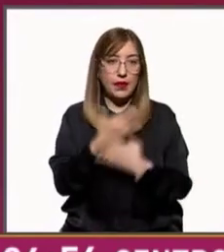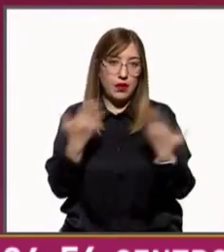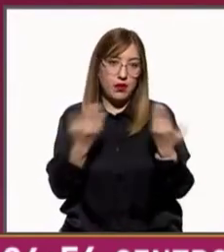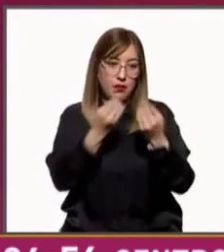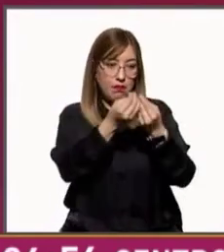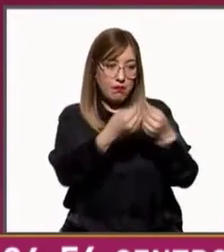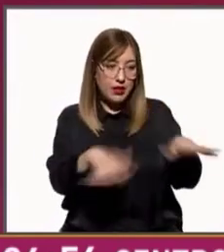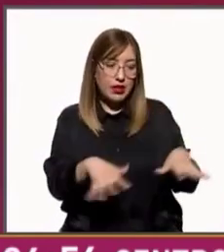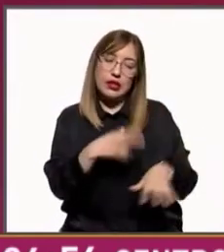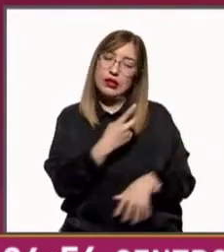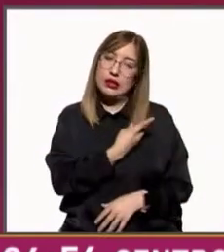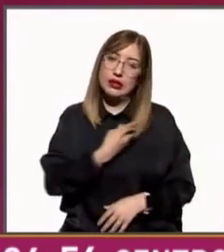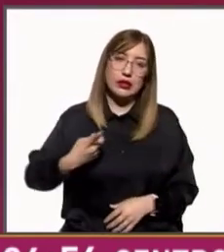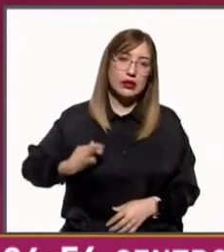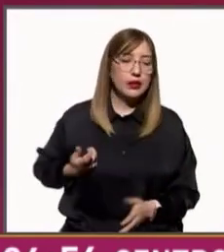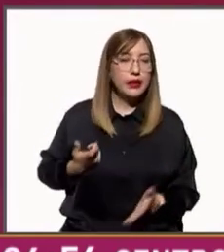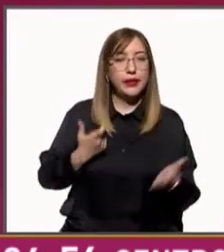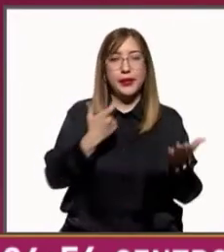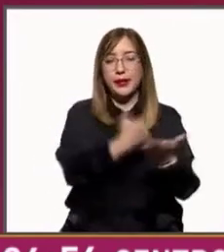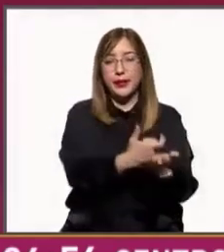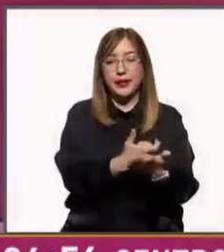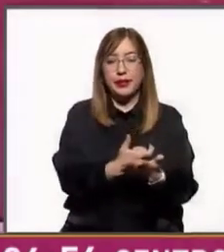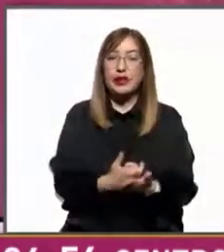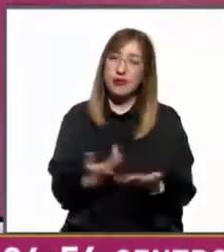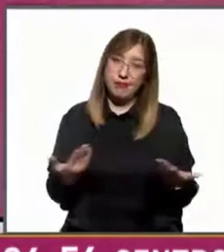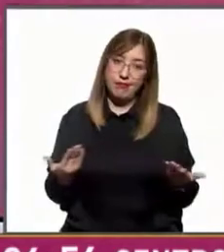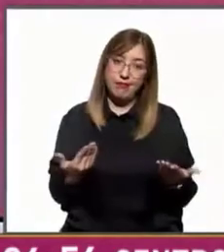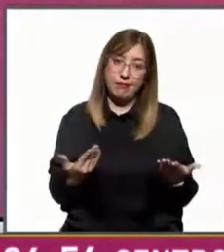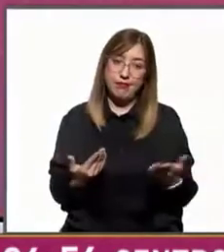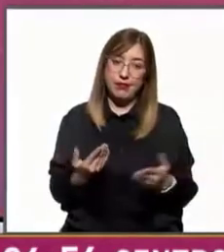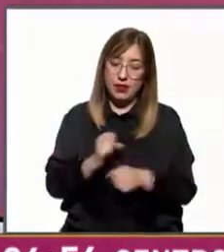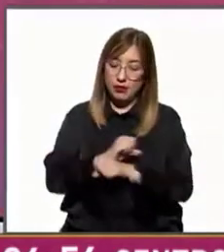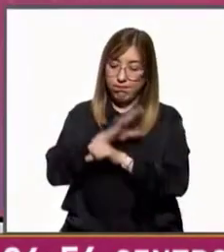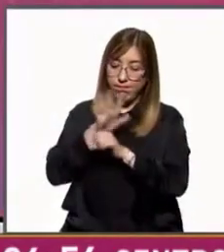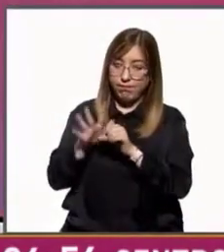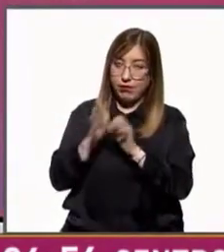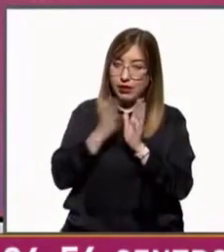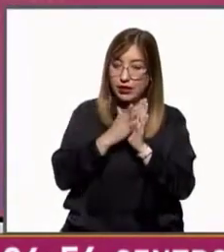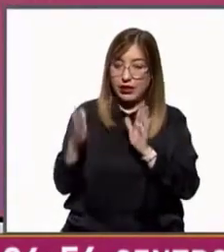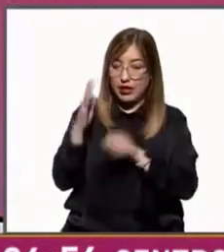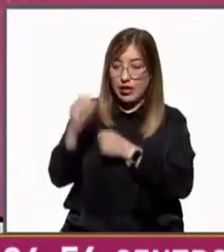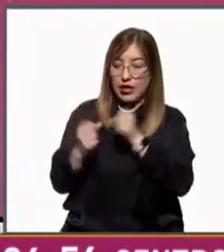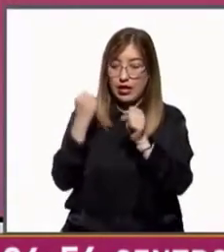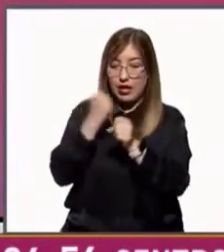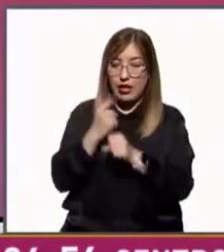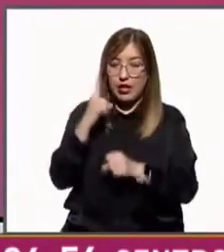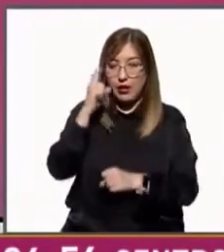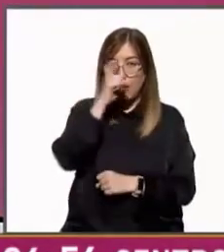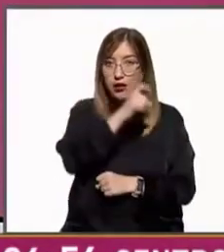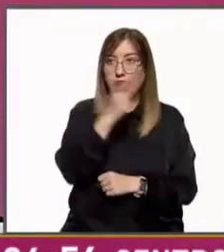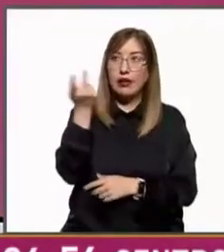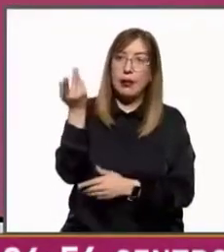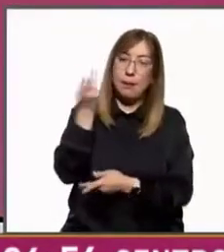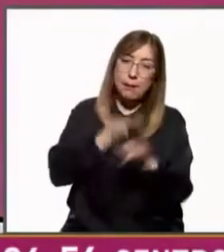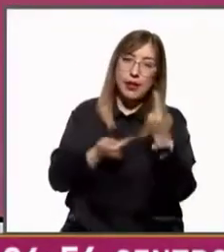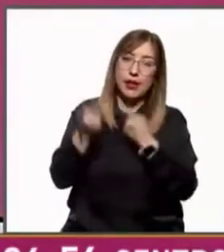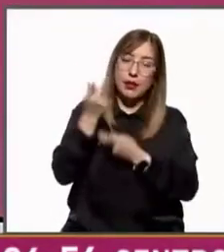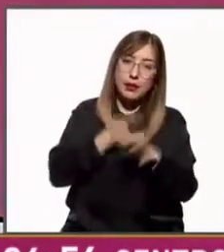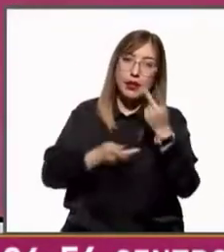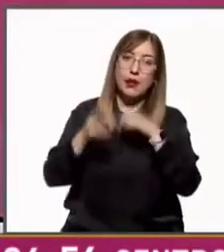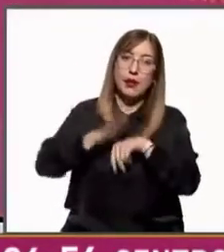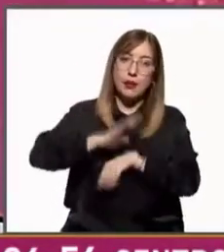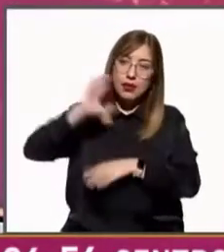pérdidas. Año difícil nuevamente el de la pandemia, se pidió mucho más crédito de lo que se suele pedir o de lo que se tiene